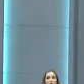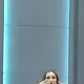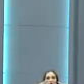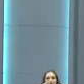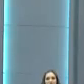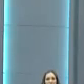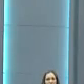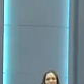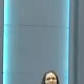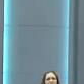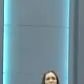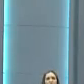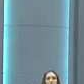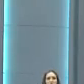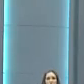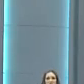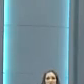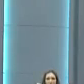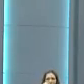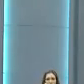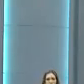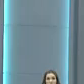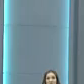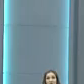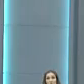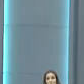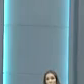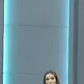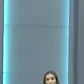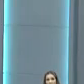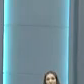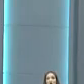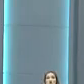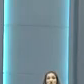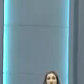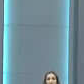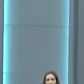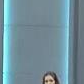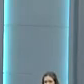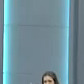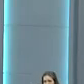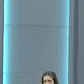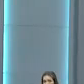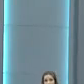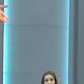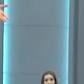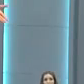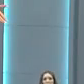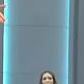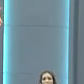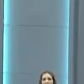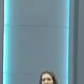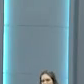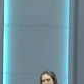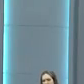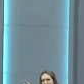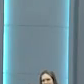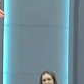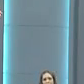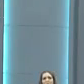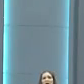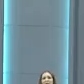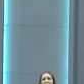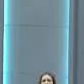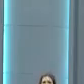Champions League. La UEFA debió realizar 2 veces el sorteo debido a que el primero fue declarado nulo por un error